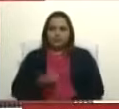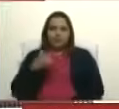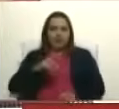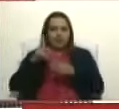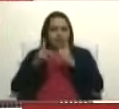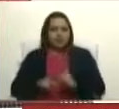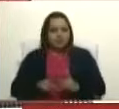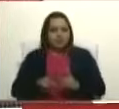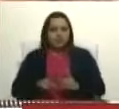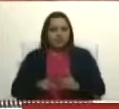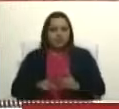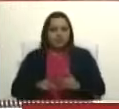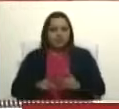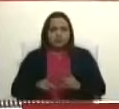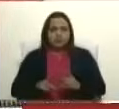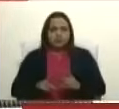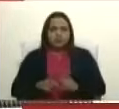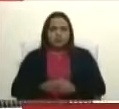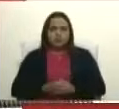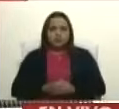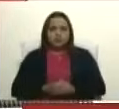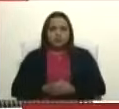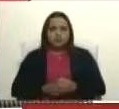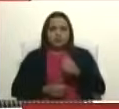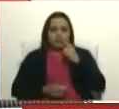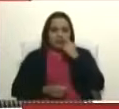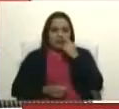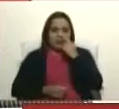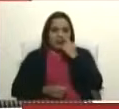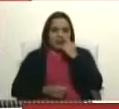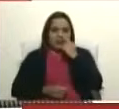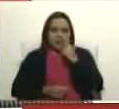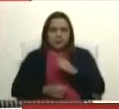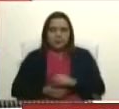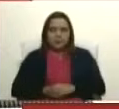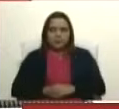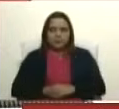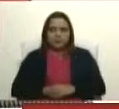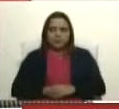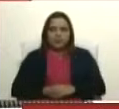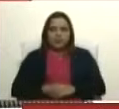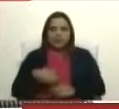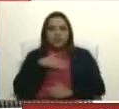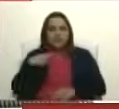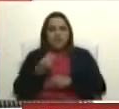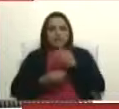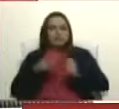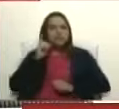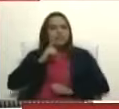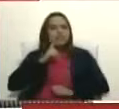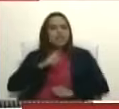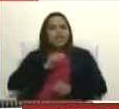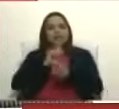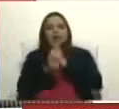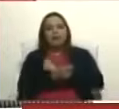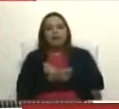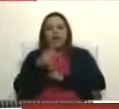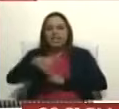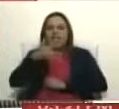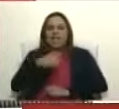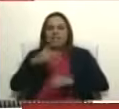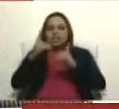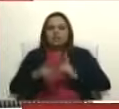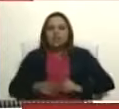de nadie, ¿no? Pero otros, otras, quieren convertir la mentira en mandato. Aquí no, aquí hay un mandato.